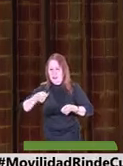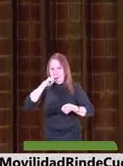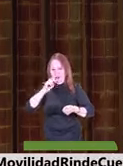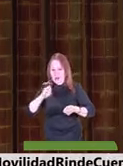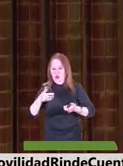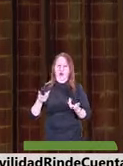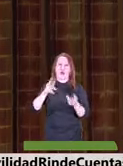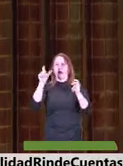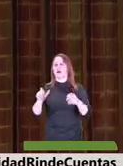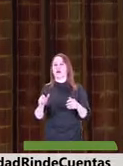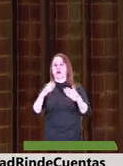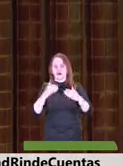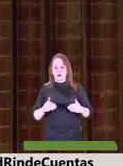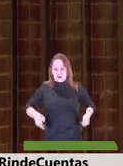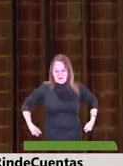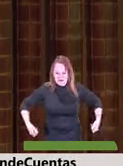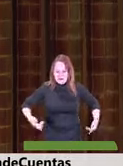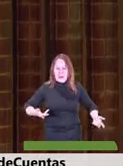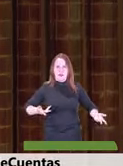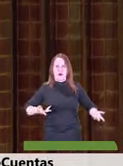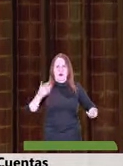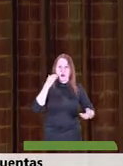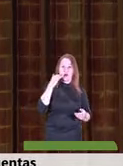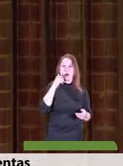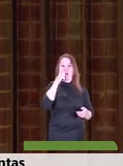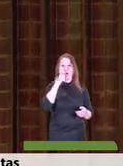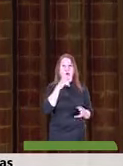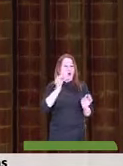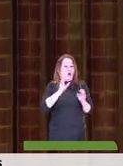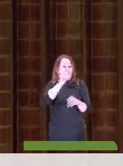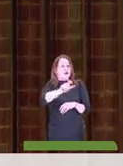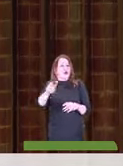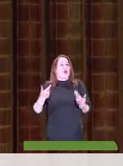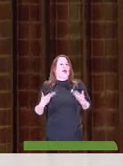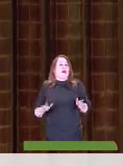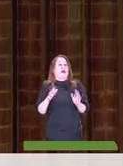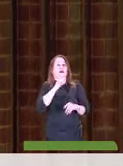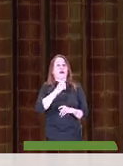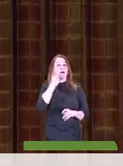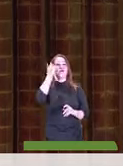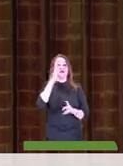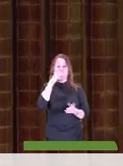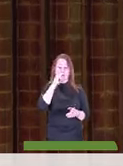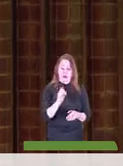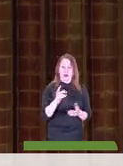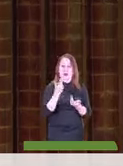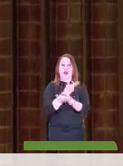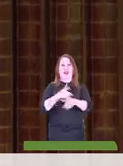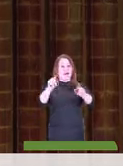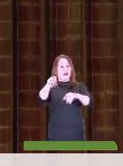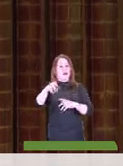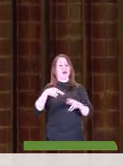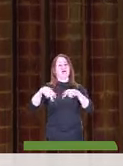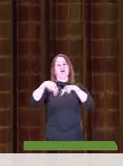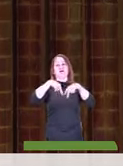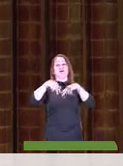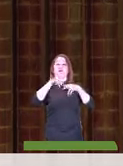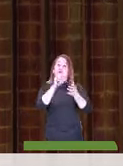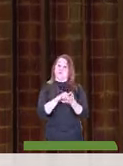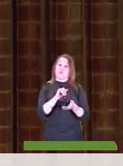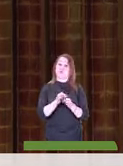discapacidad, estamos obstaculizando a una mujer embarazada o a cualquier persona, un adulto mayor, un niño que necesita transitar libremente, y por eso la importancia que